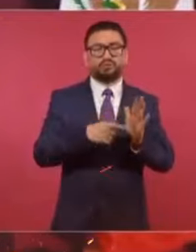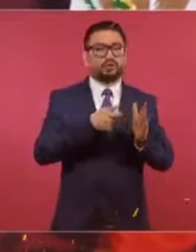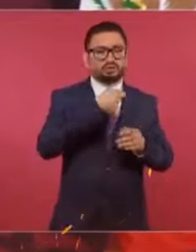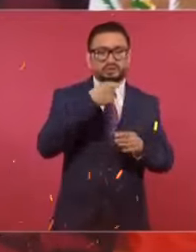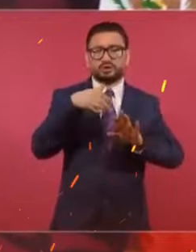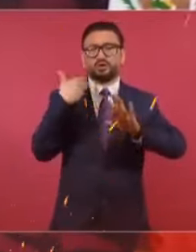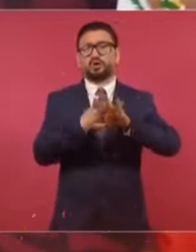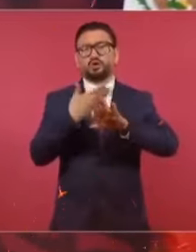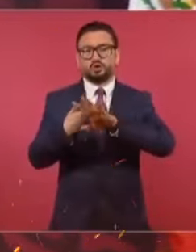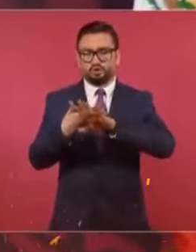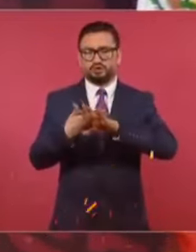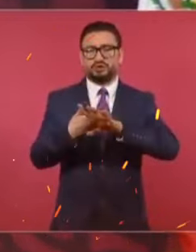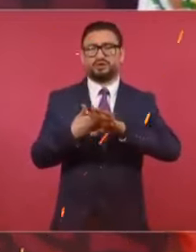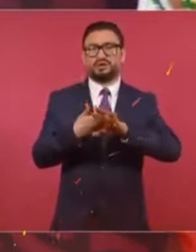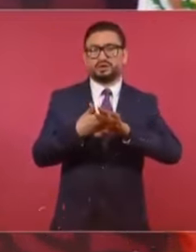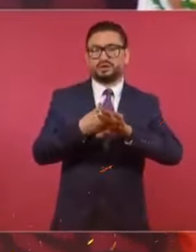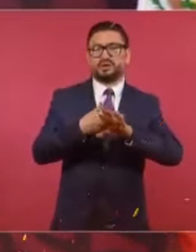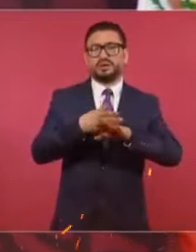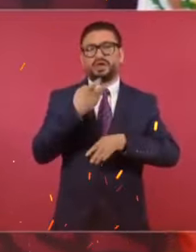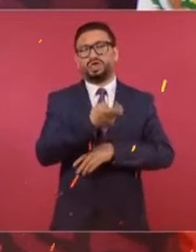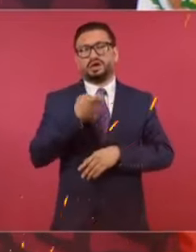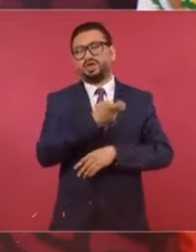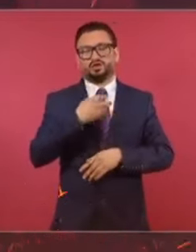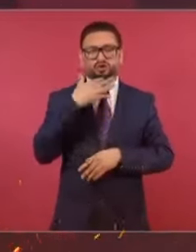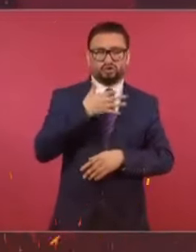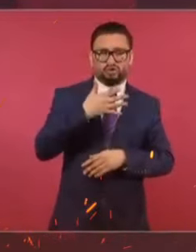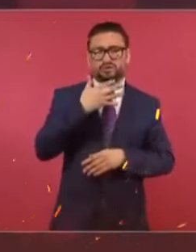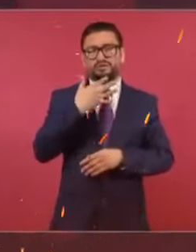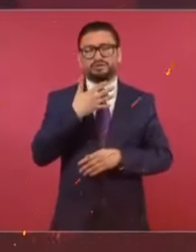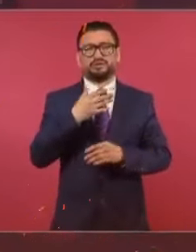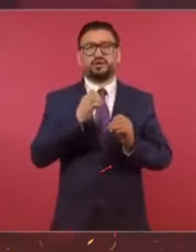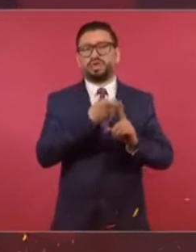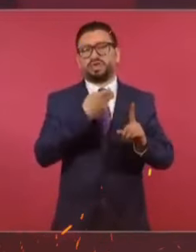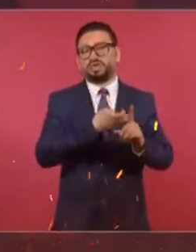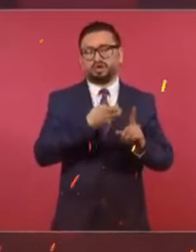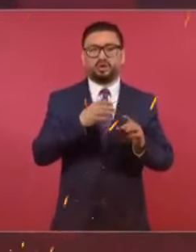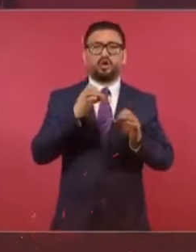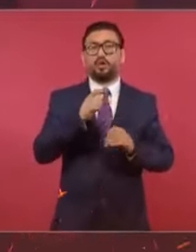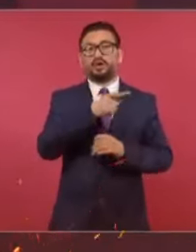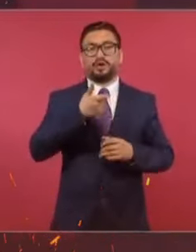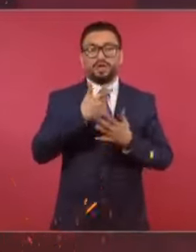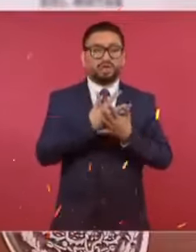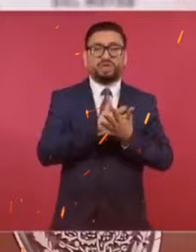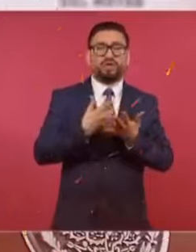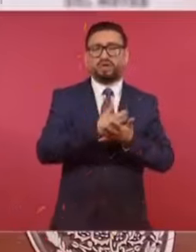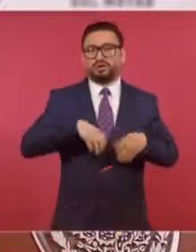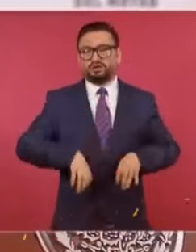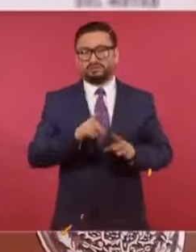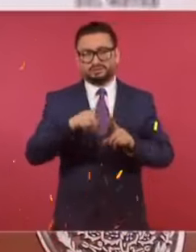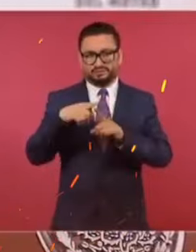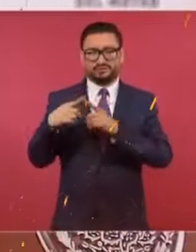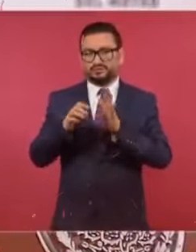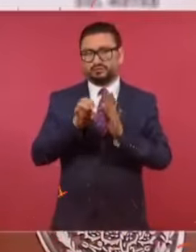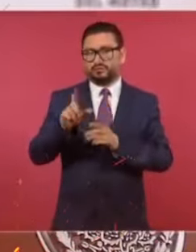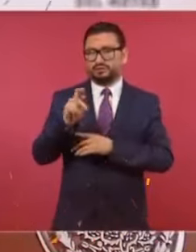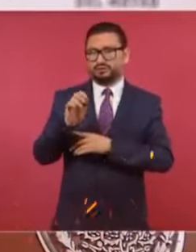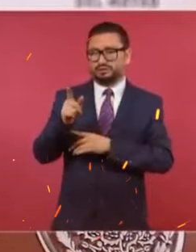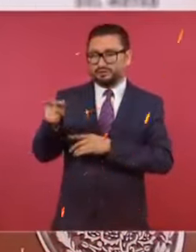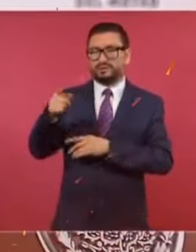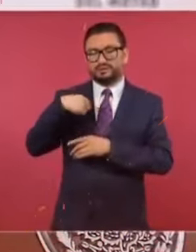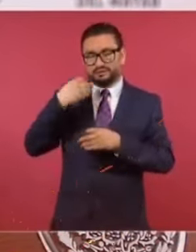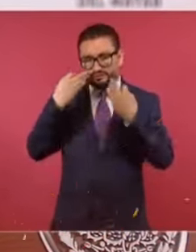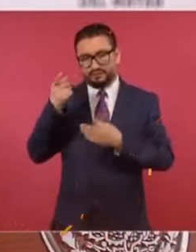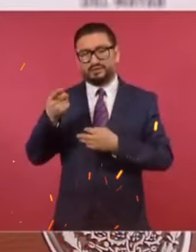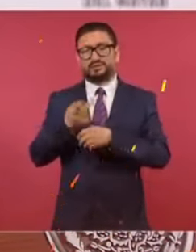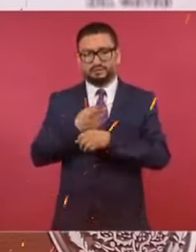en contra de alguien y lo acusan de corrupción o de acumular fortunas. En el caso de Loret, nosotros lo hemos